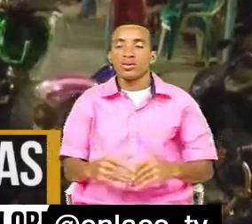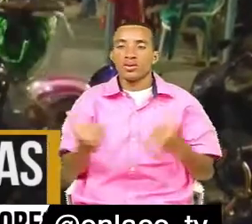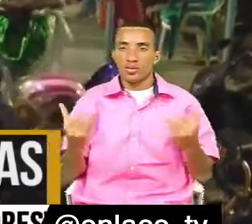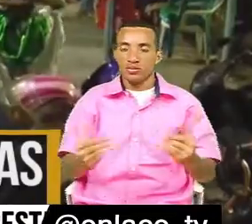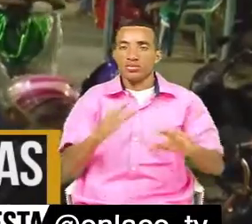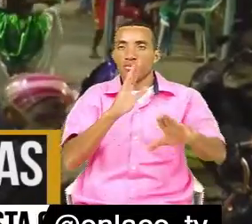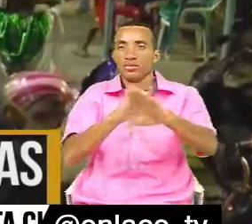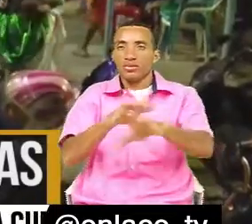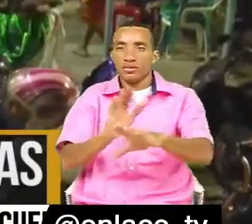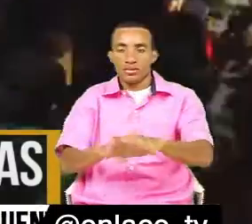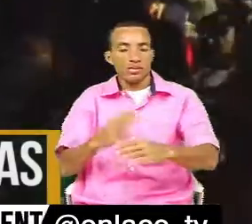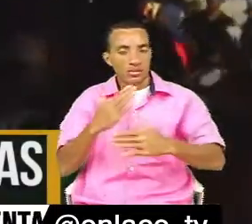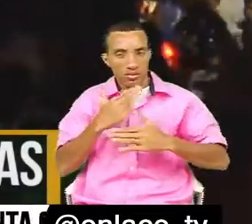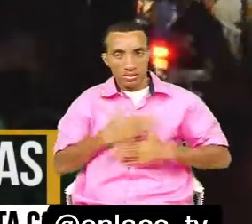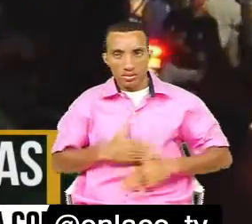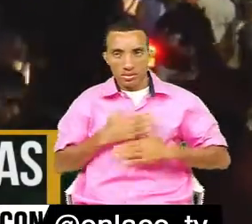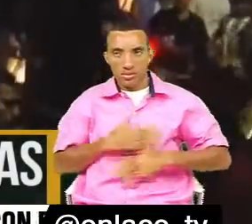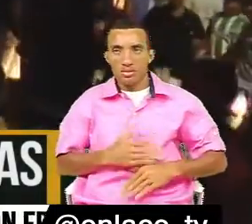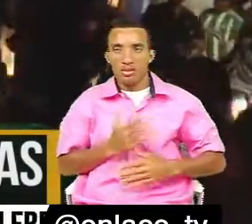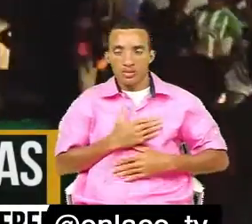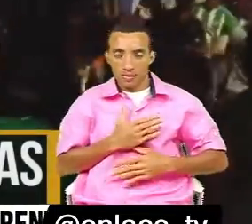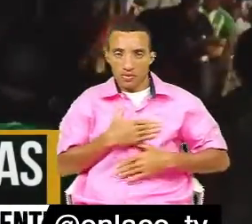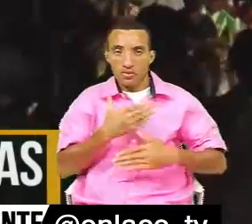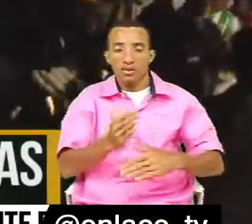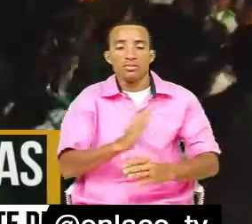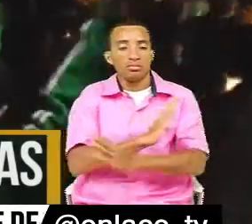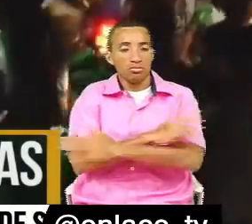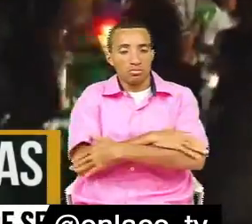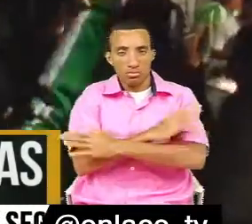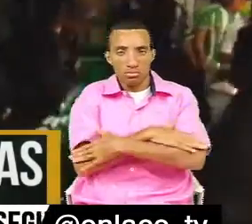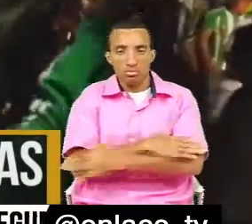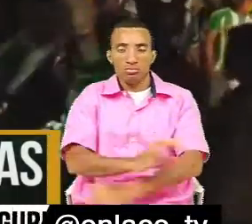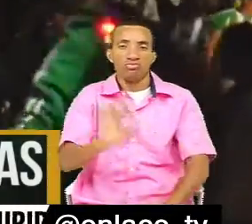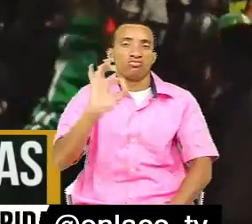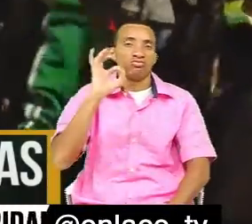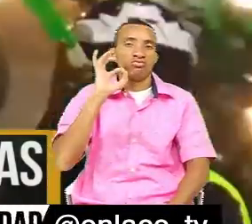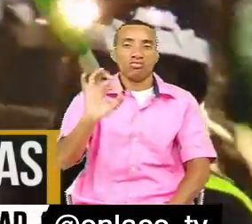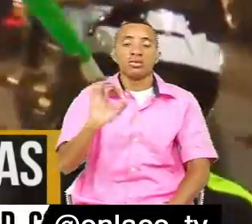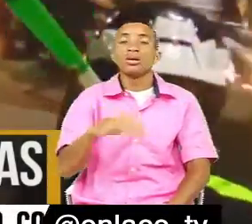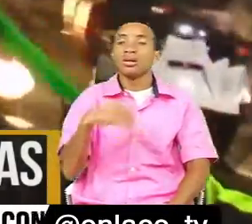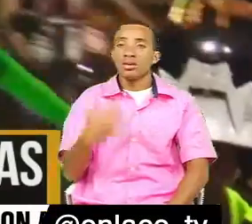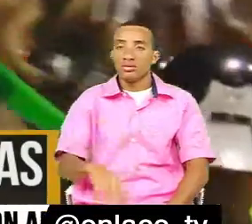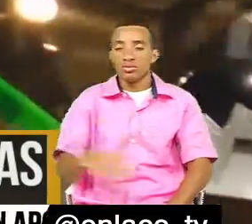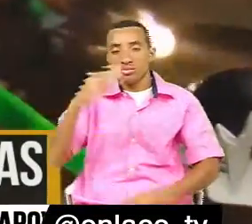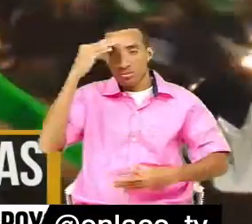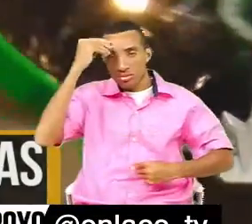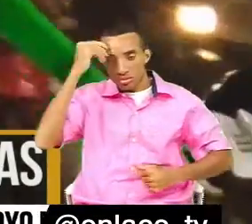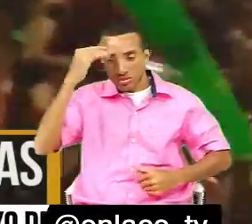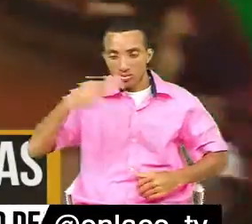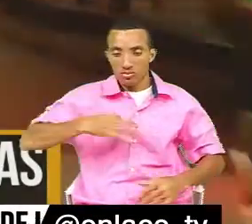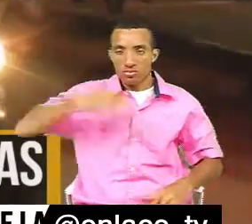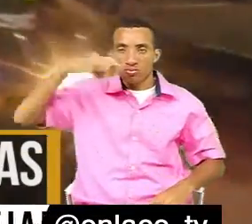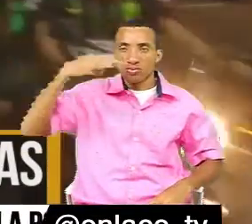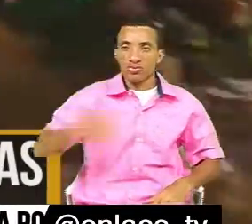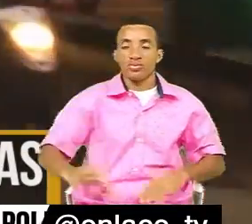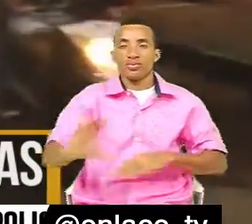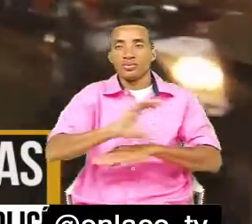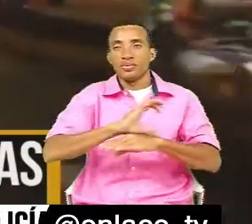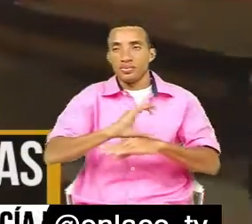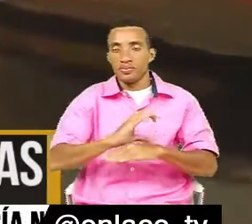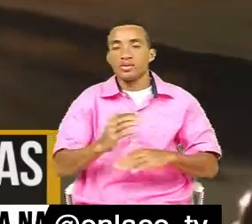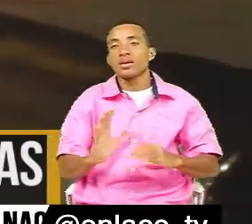un parte de tranquilidad y felicitarlos por ese comportamiento, por adquirir ya modales de cultura ciudadana, que precisamente es lo que